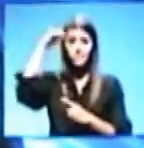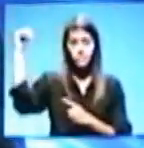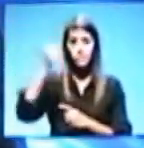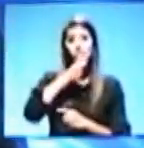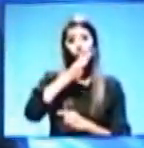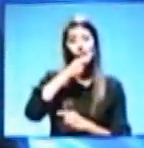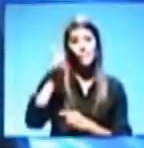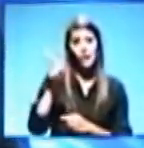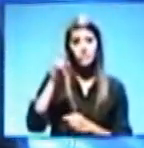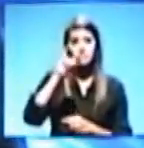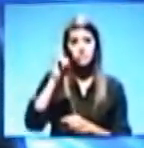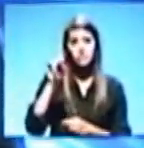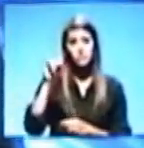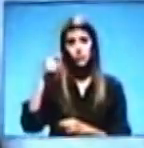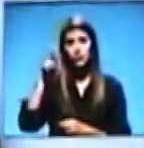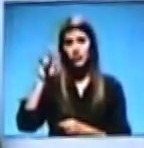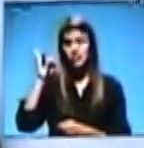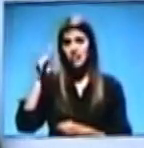informa.